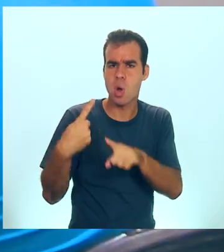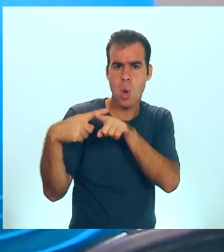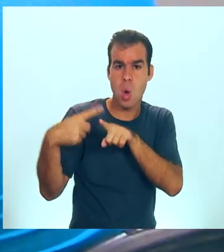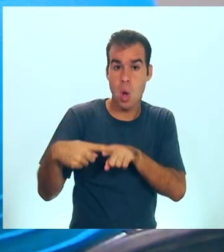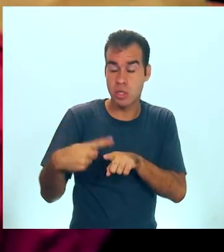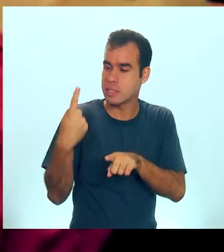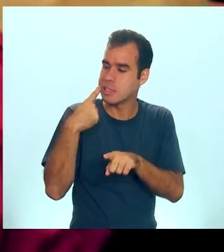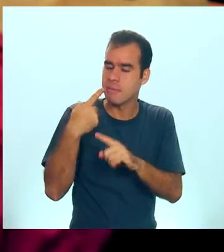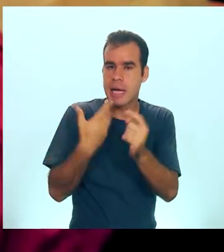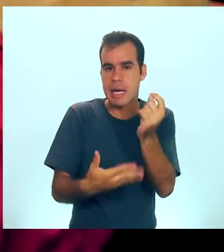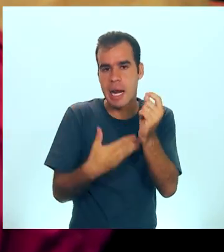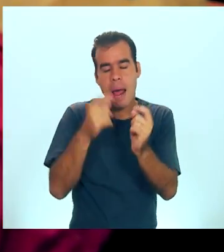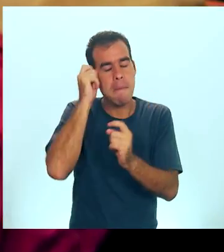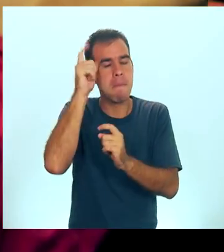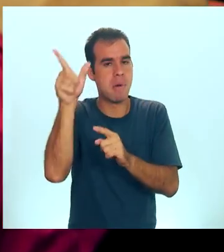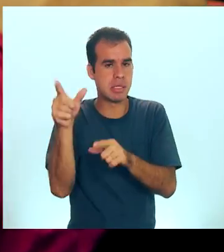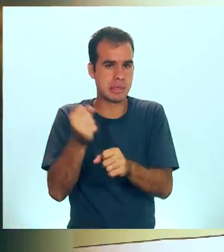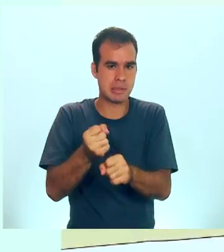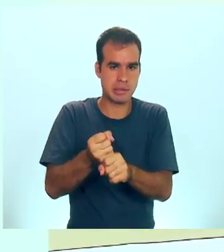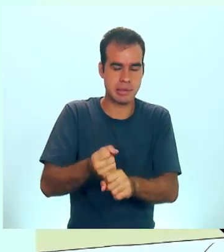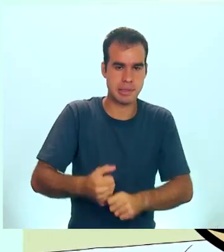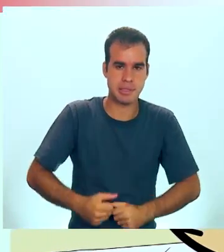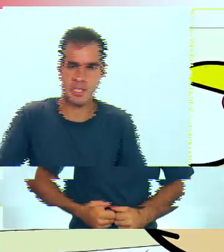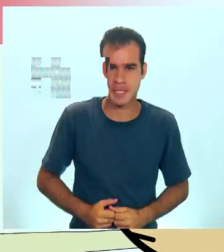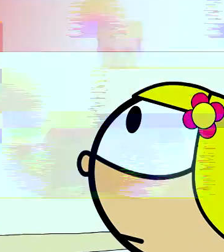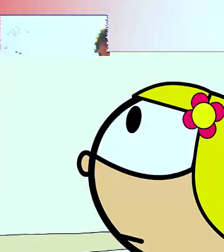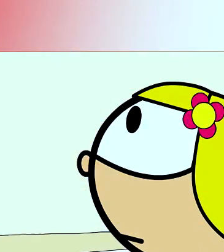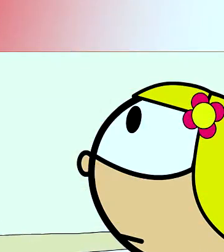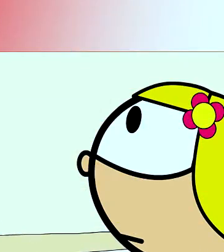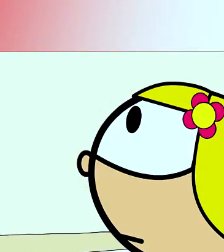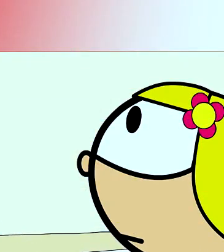realidades se asumen y se traducen en experiencias.